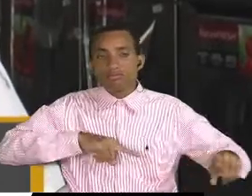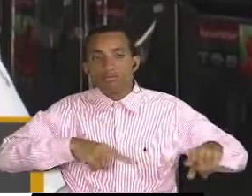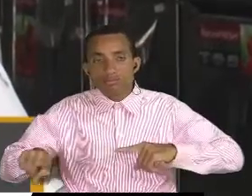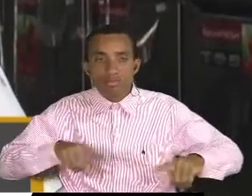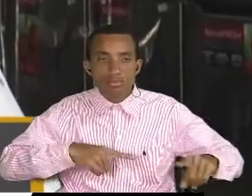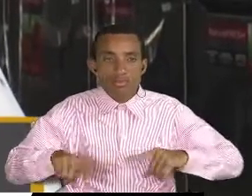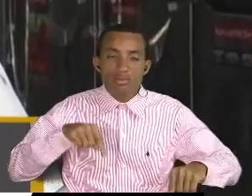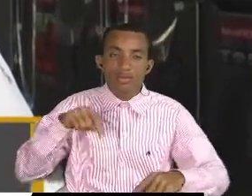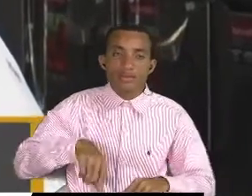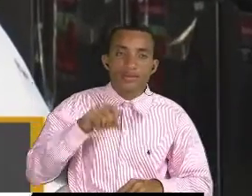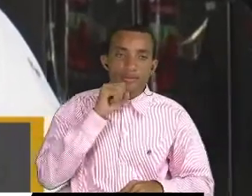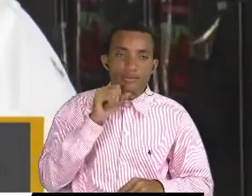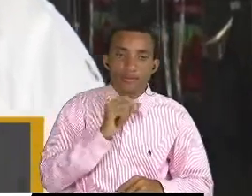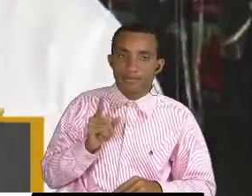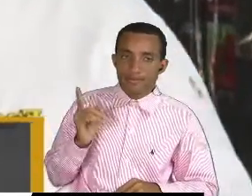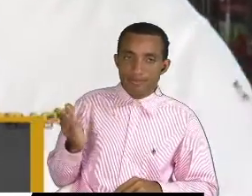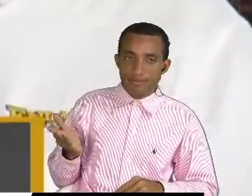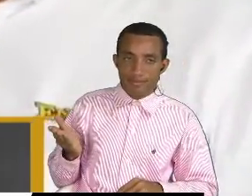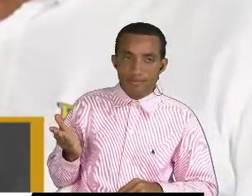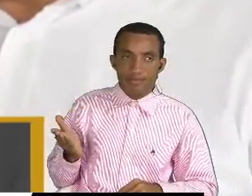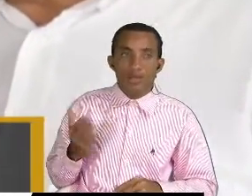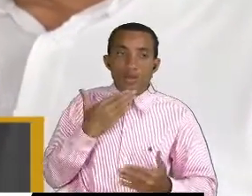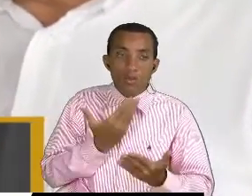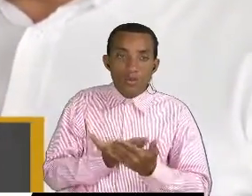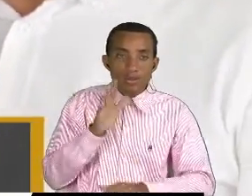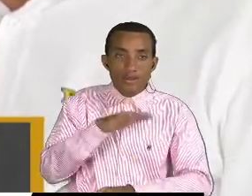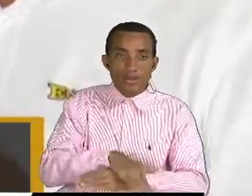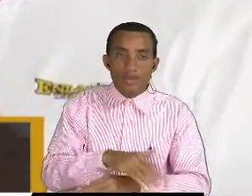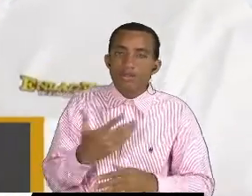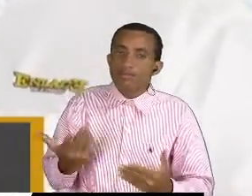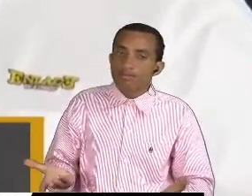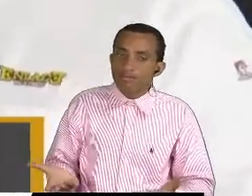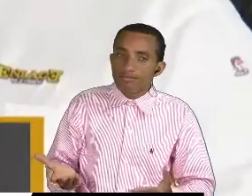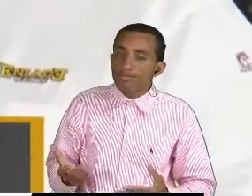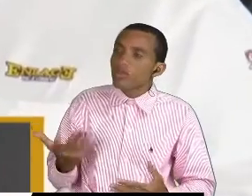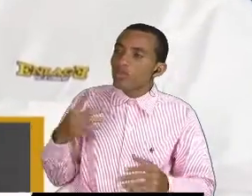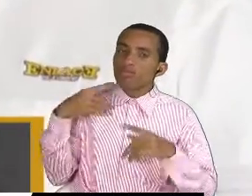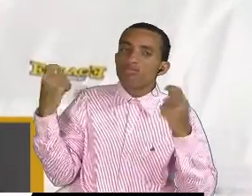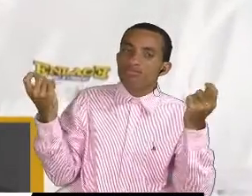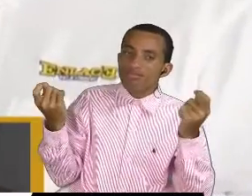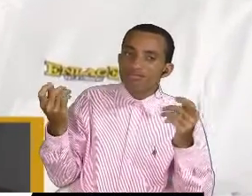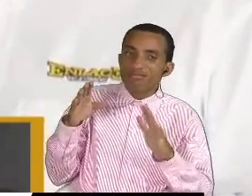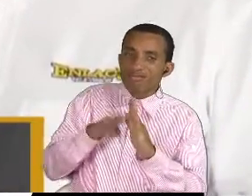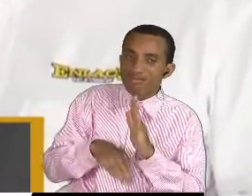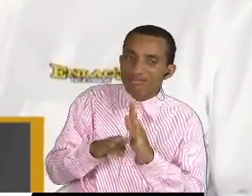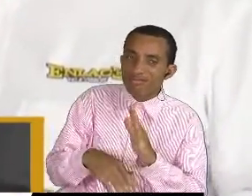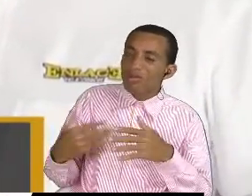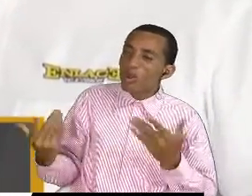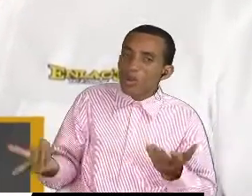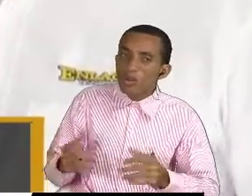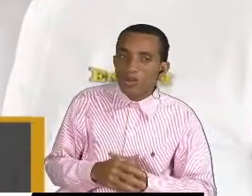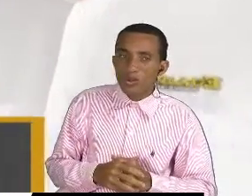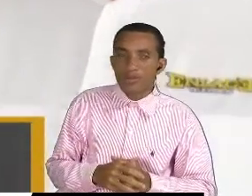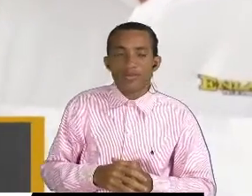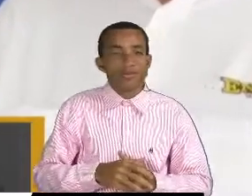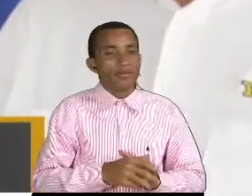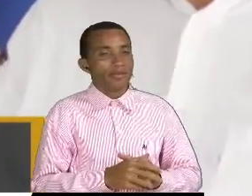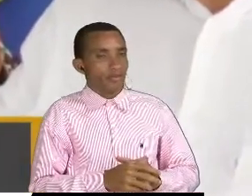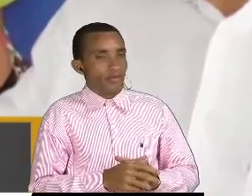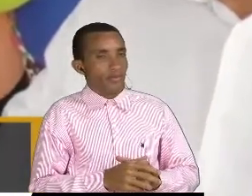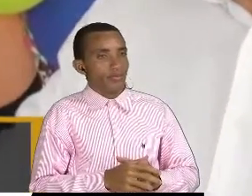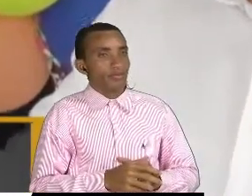Barranca Bermeja, el doctor Gregorio Ortiz Palza. Con las buenas tardes, señor administrador, ¿qué ofertas tiene Hogar como Ultrasan para Barranca Bermeja y la región? Sí,